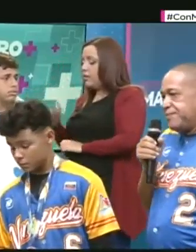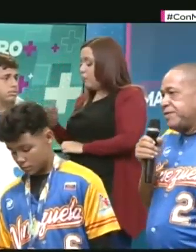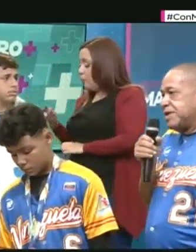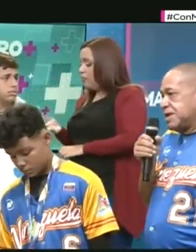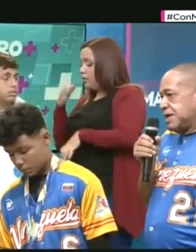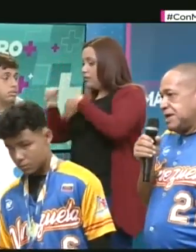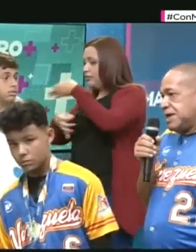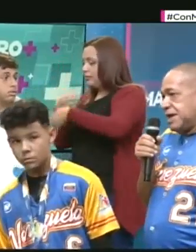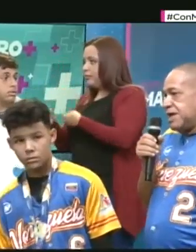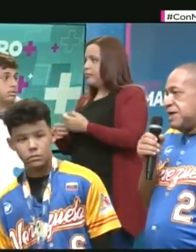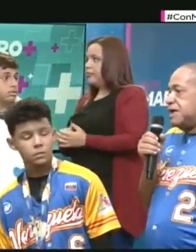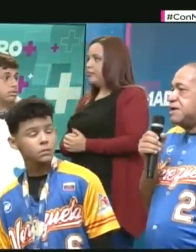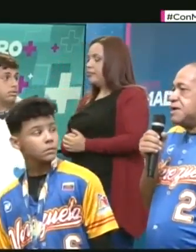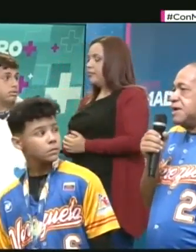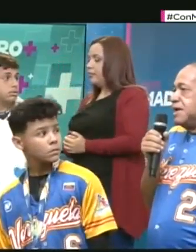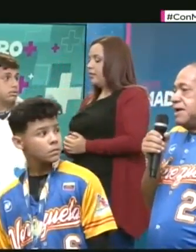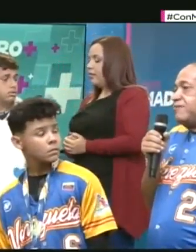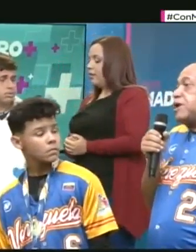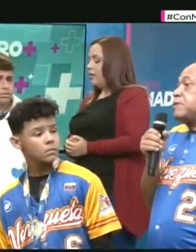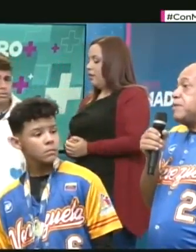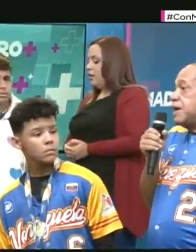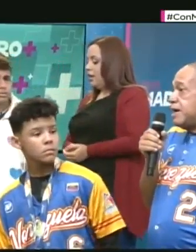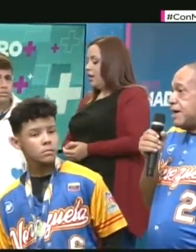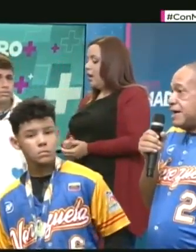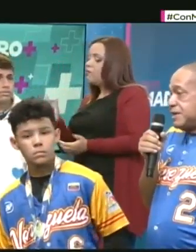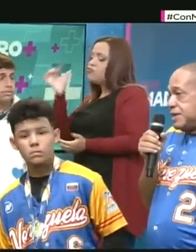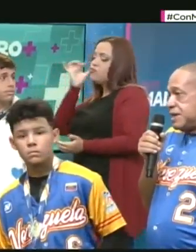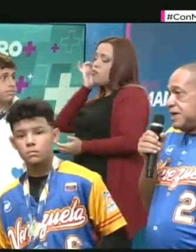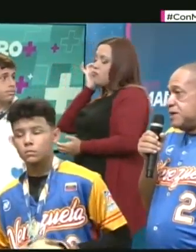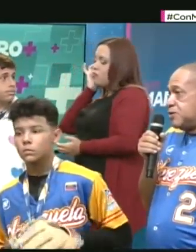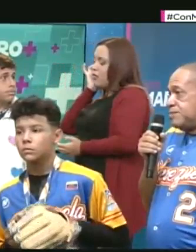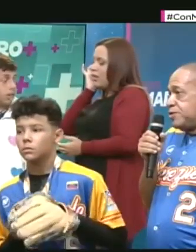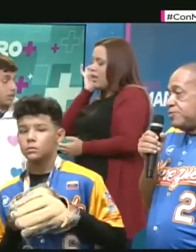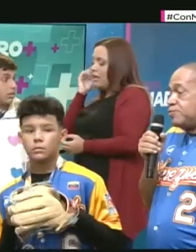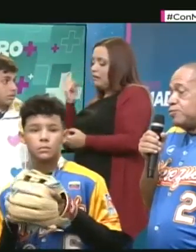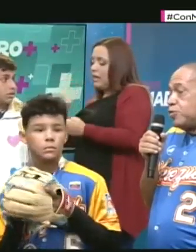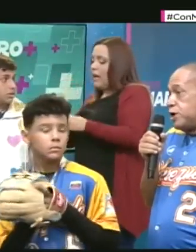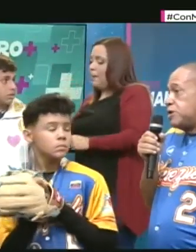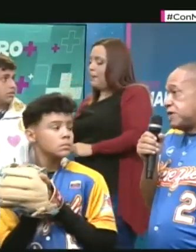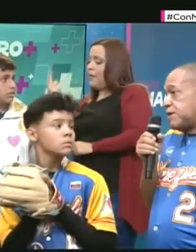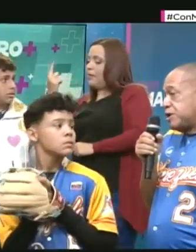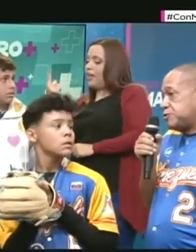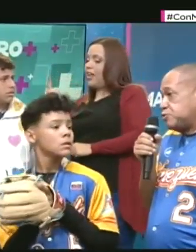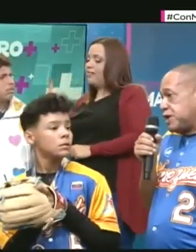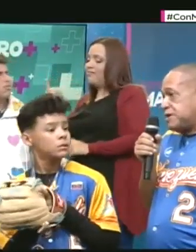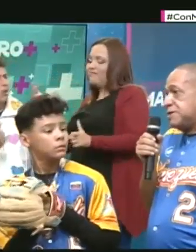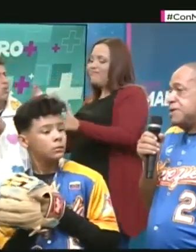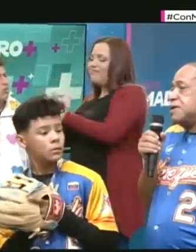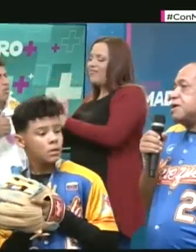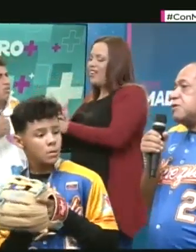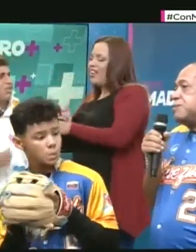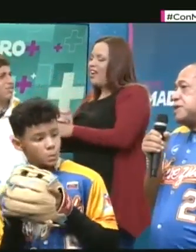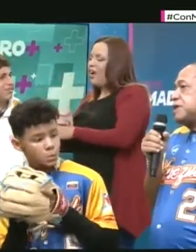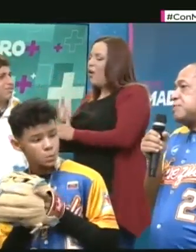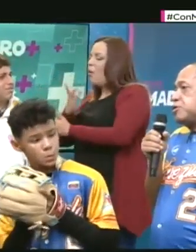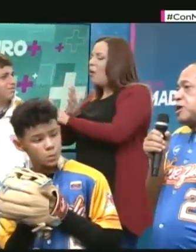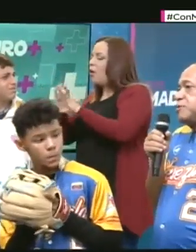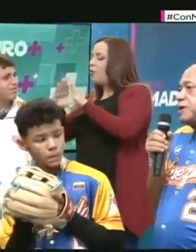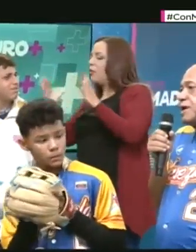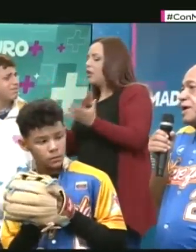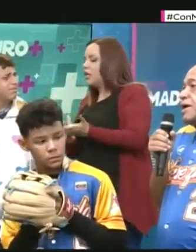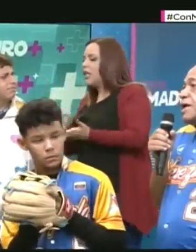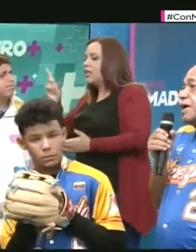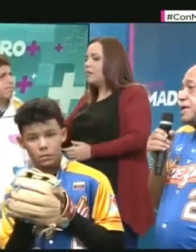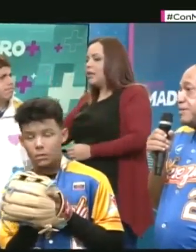presidente, que ella fue la primera atleta en ganar un juego en este campeonato mundial. Igualmente,